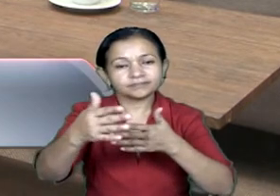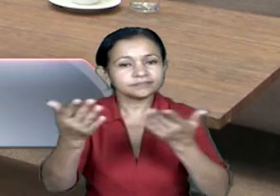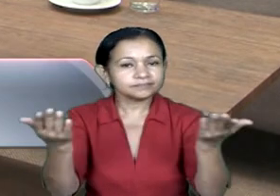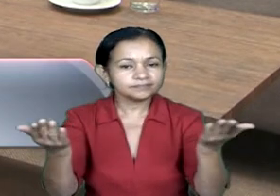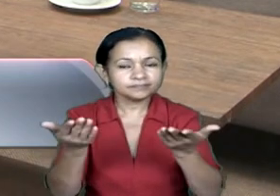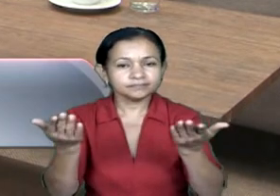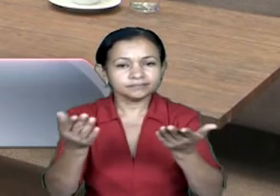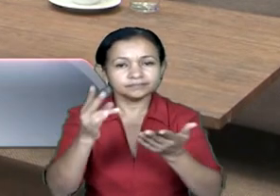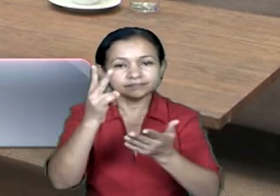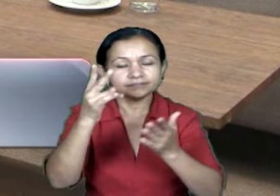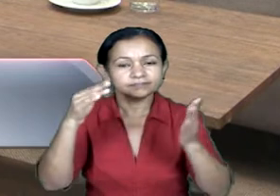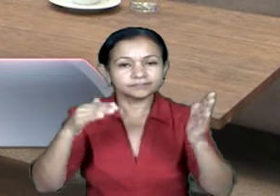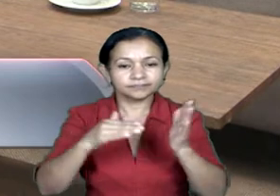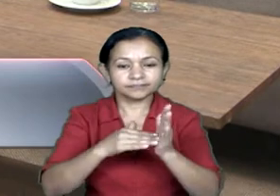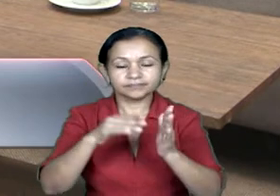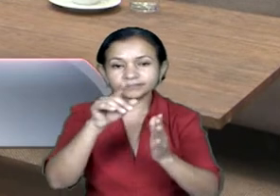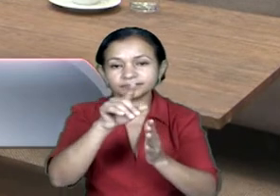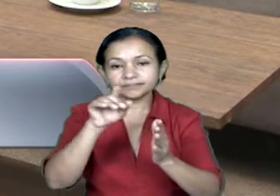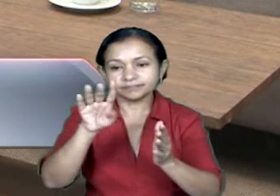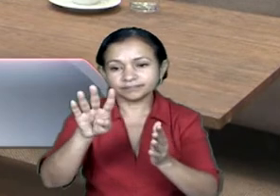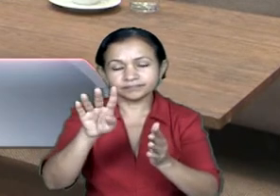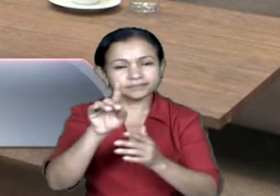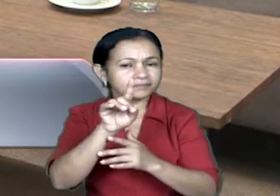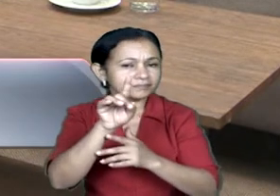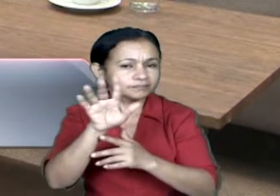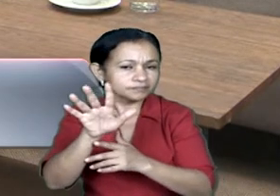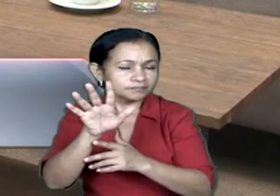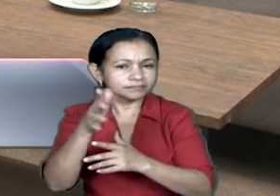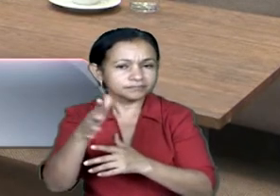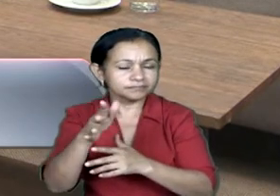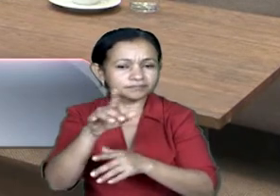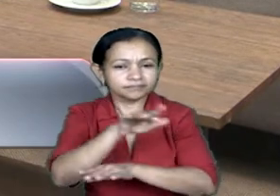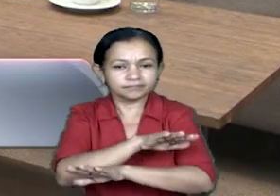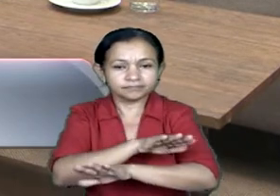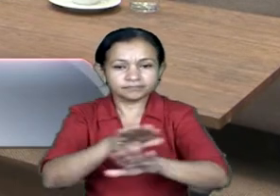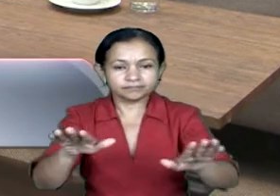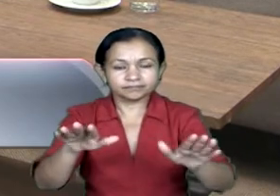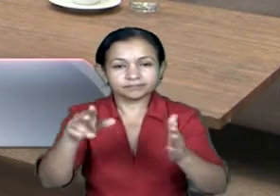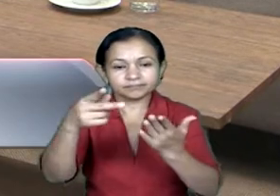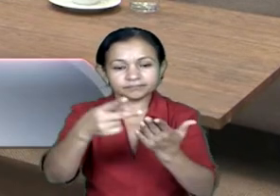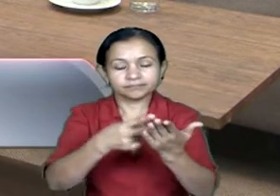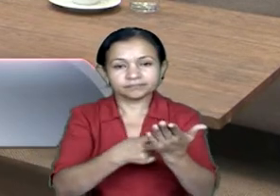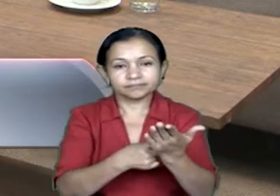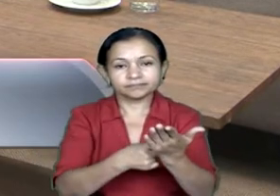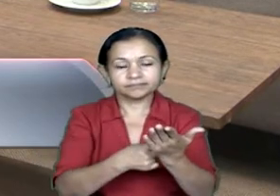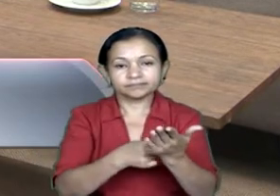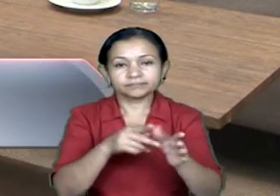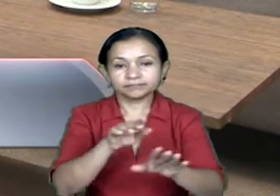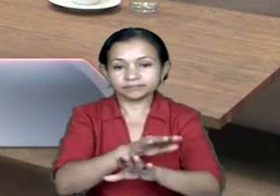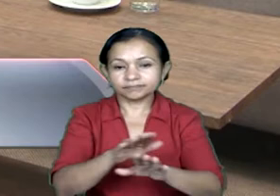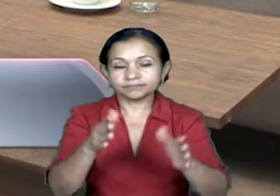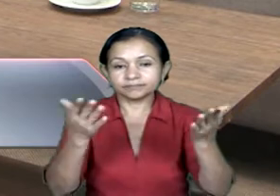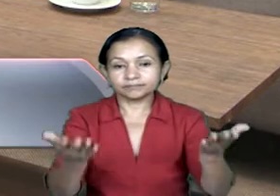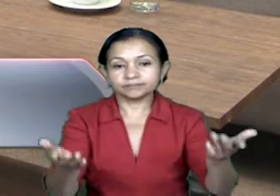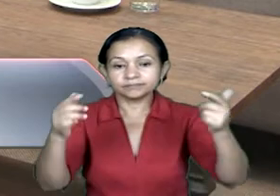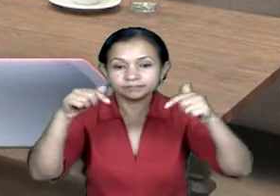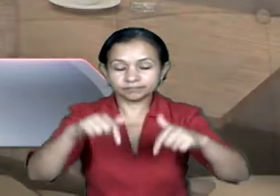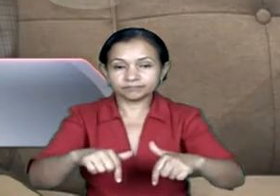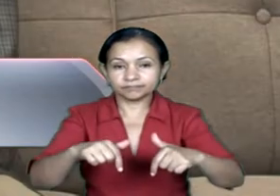hasta 2014 o 15, ¿no? Terminó ese proyecto y ahora